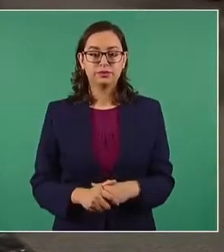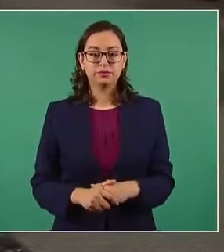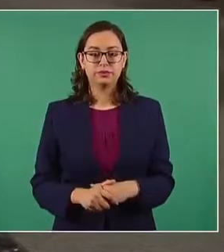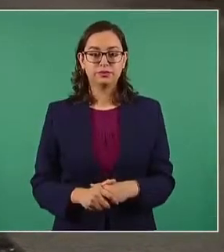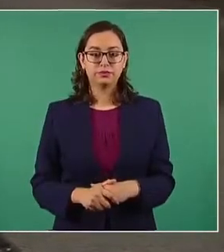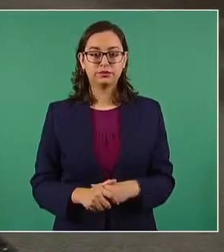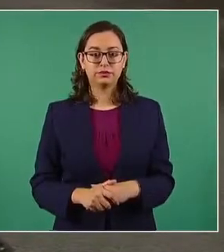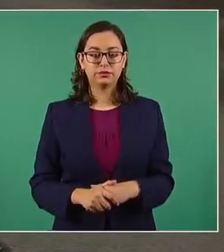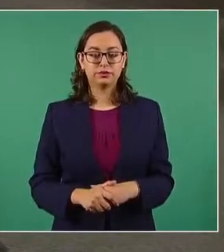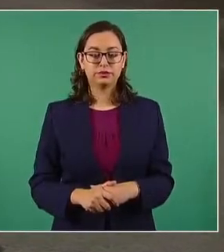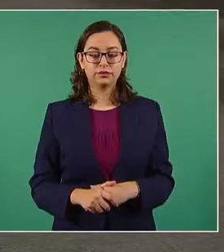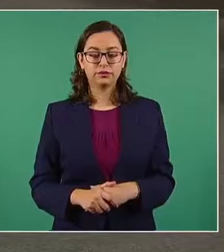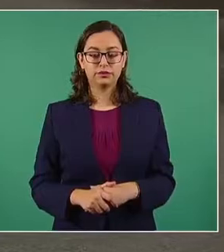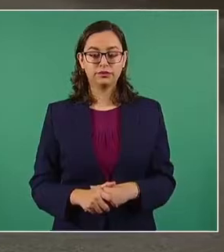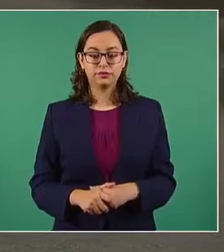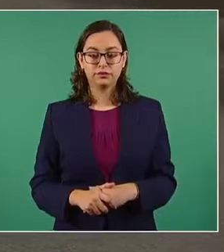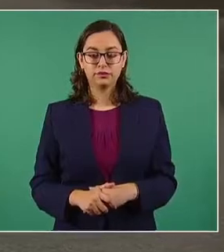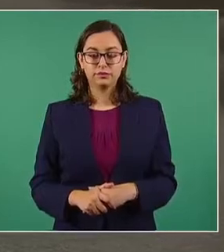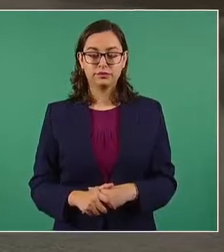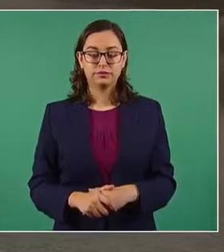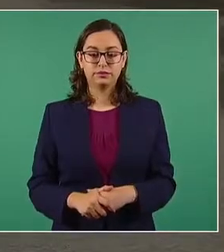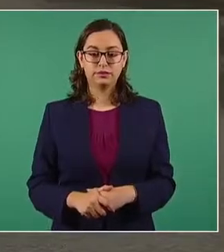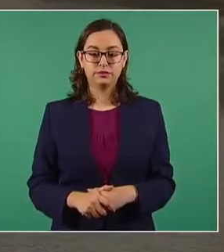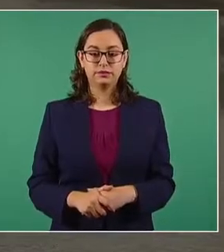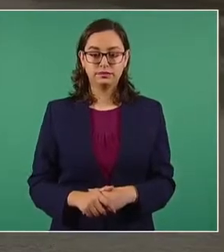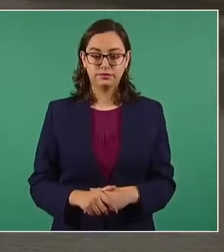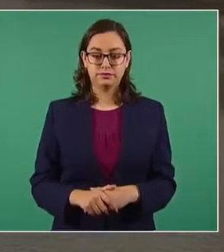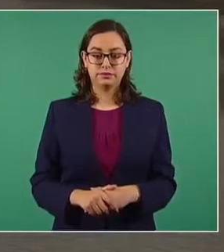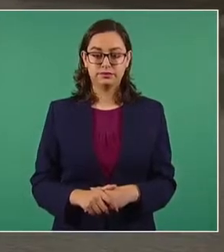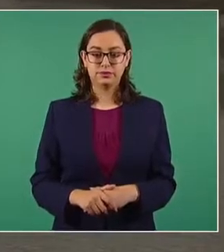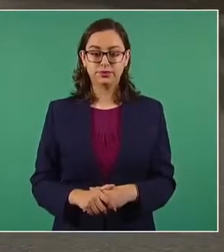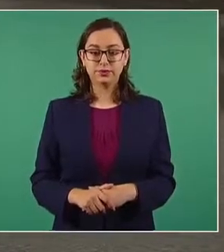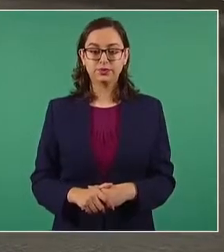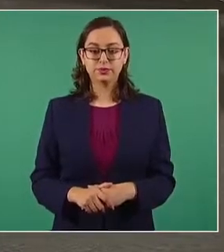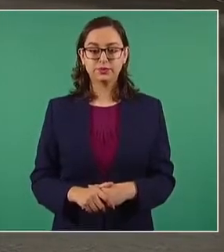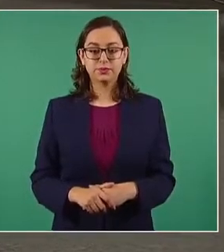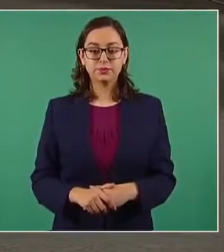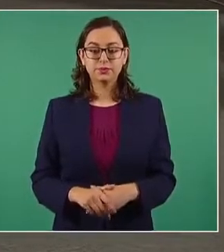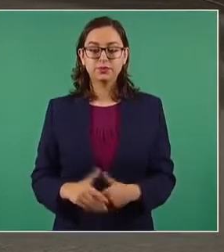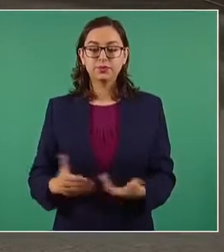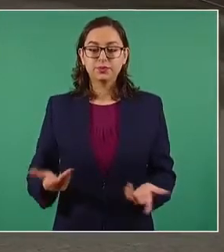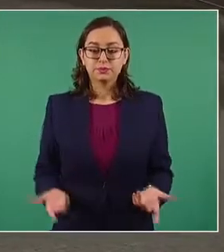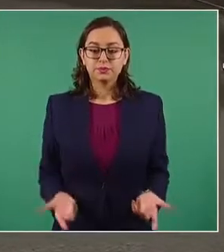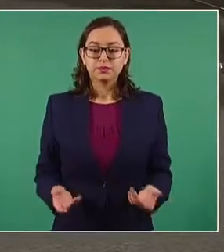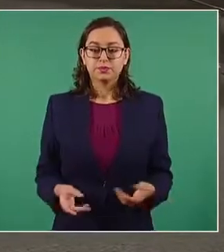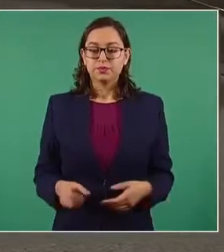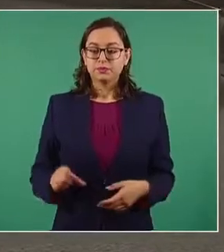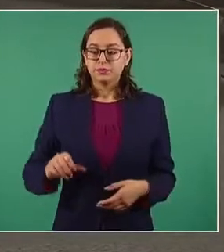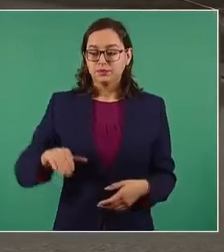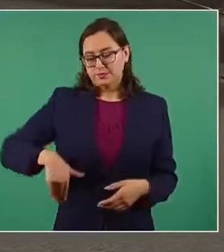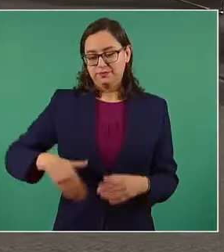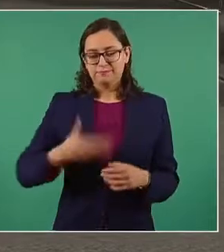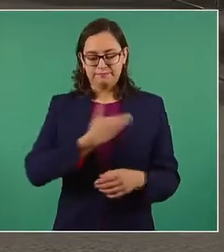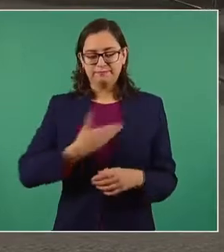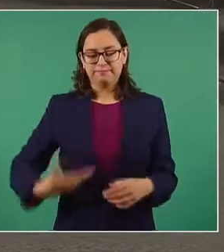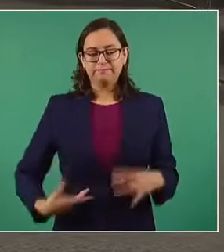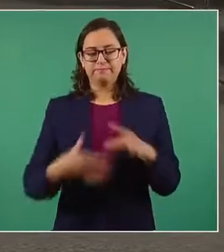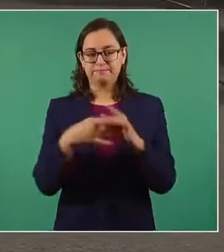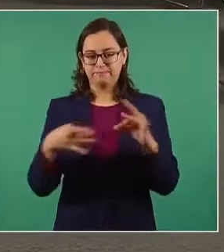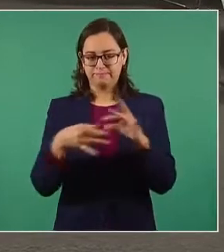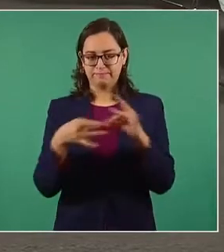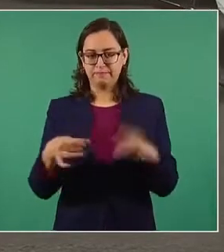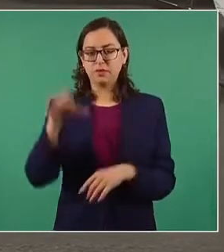Como ya se fue informado por el señor presidente, hoy trataré dos temas. En principio,